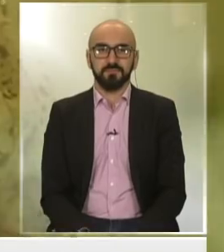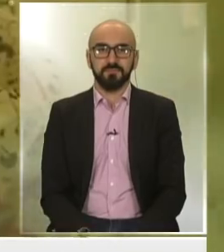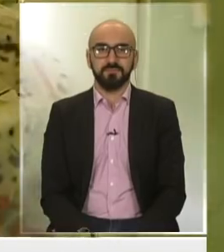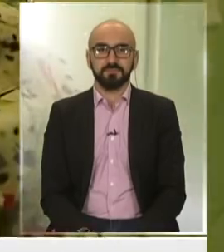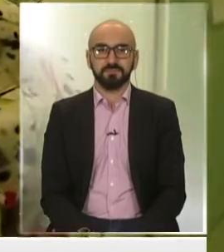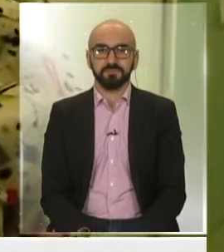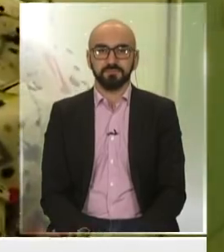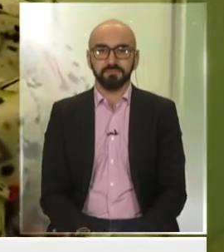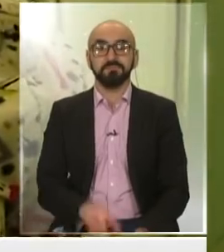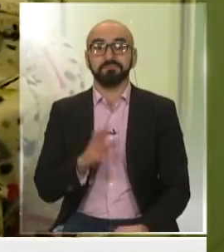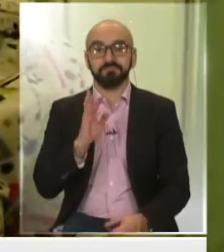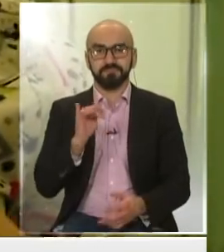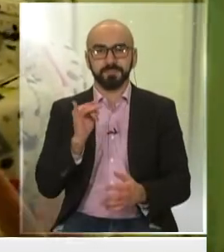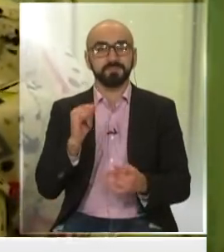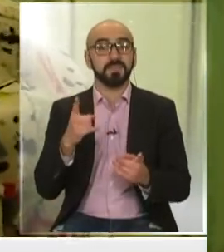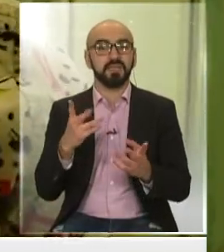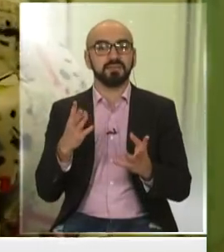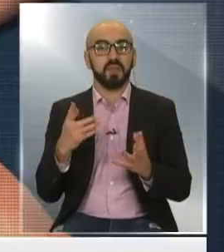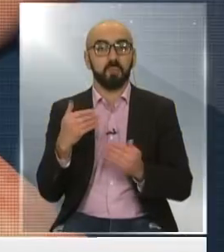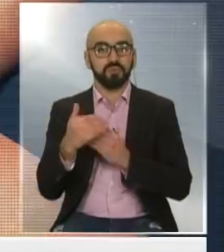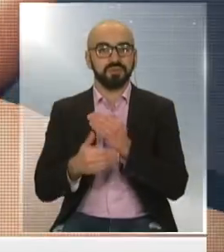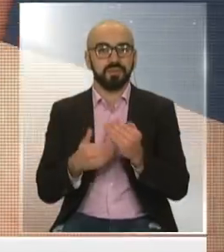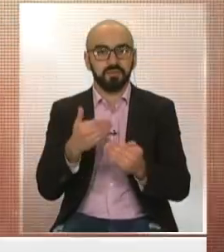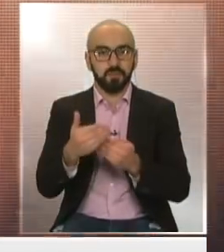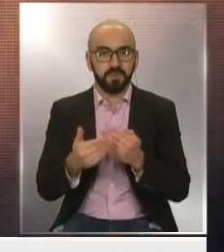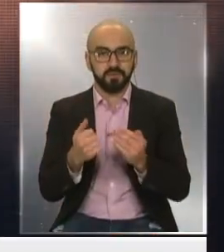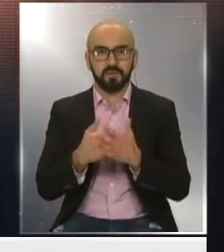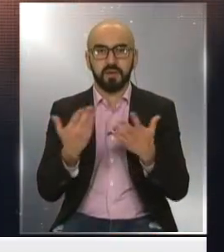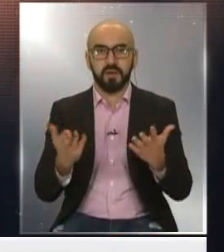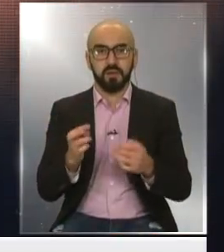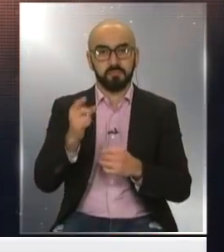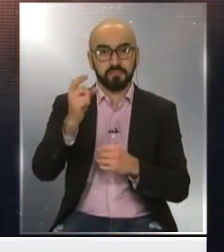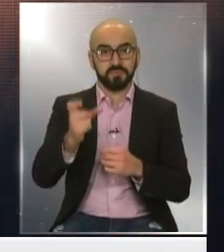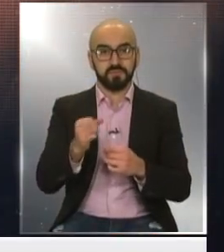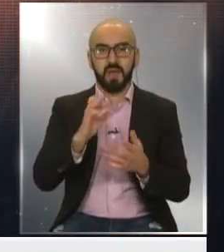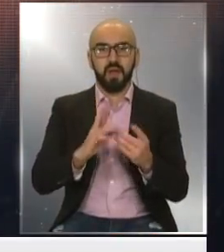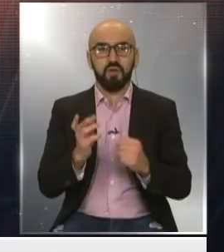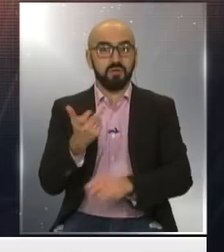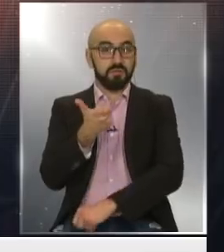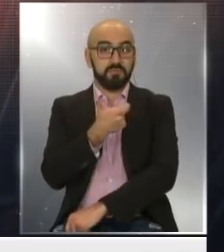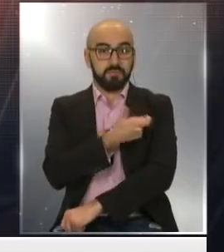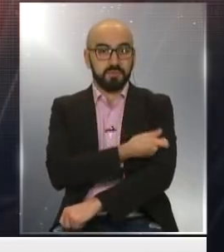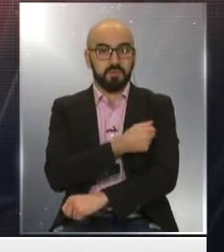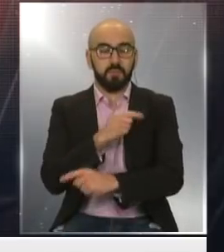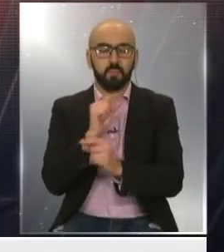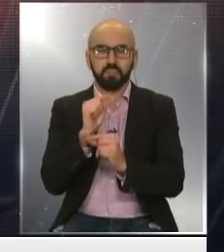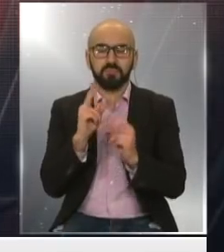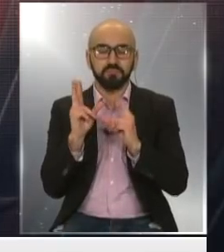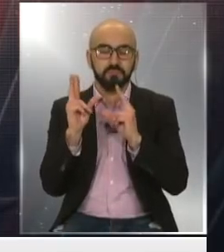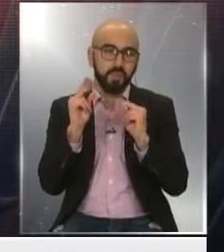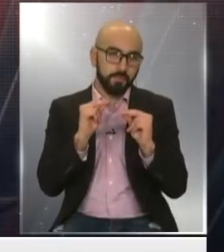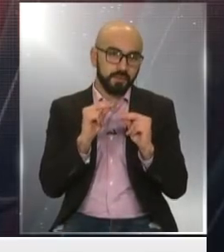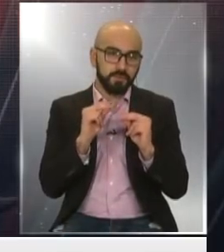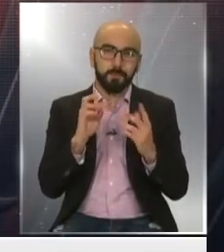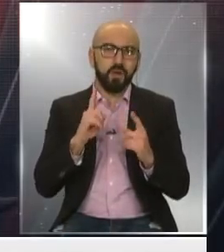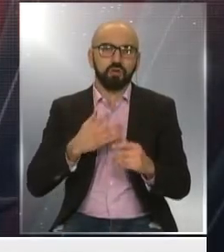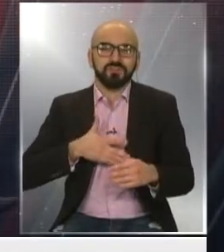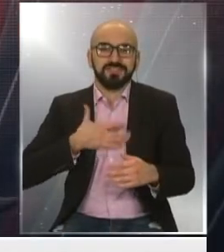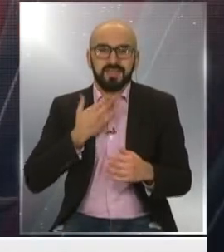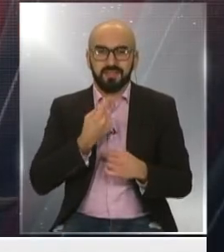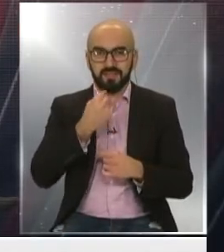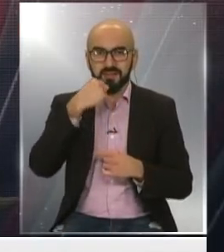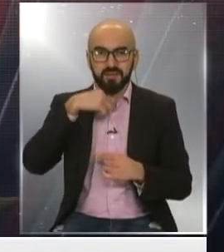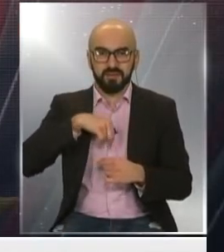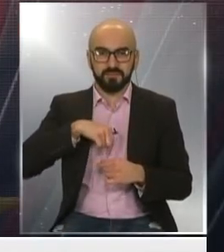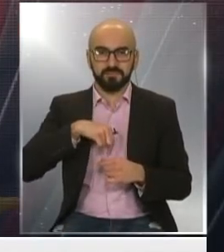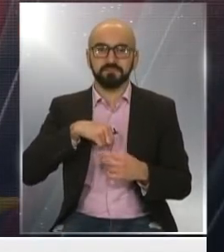Se hace el procedimiento bajo sedación, se le pone al paciente un medicamento para mantenerlo un poco dormido, para que no sienta el procedimiento,